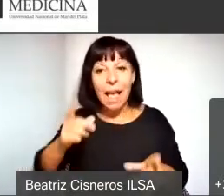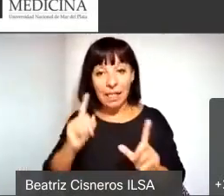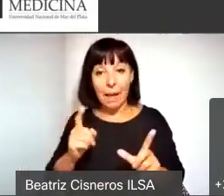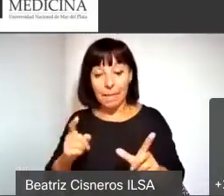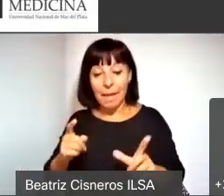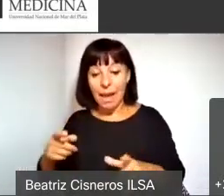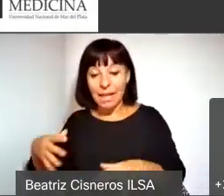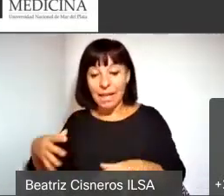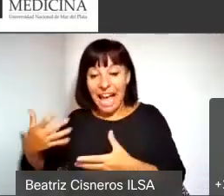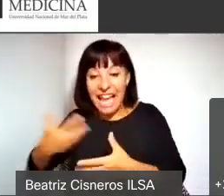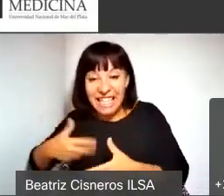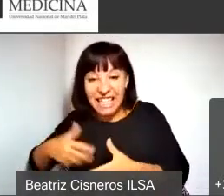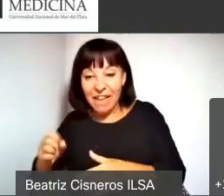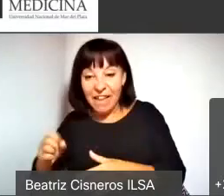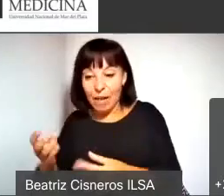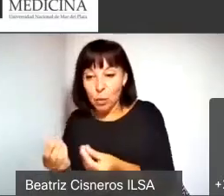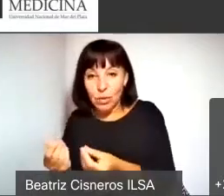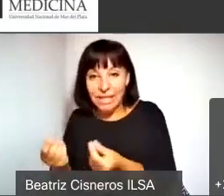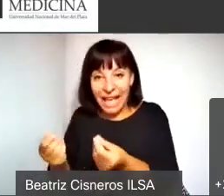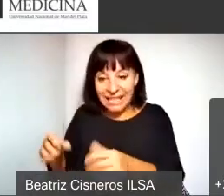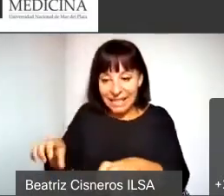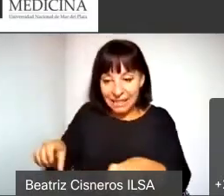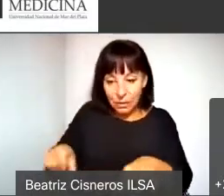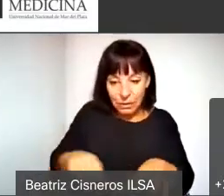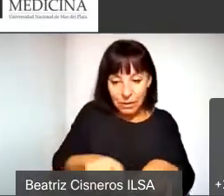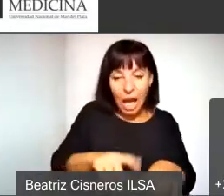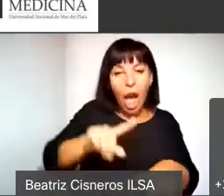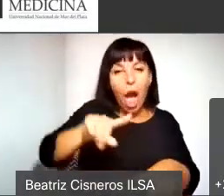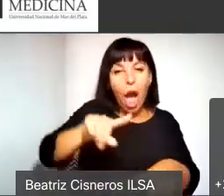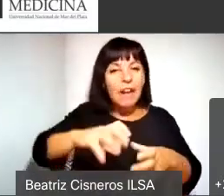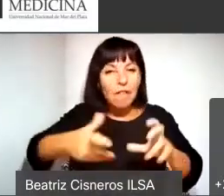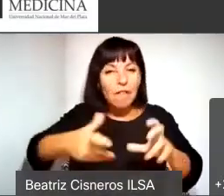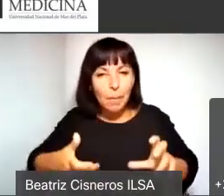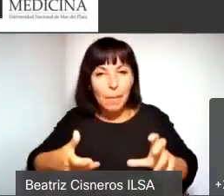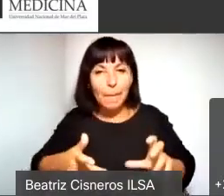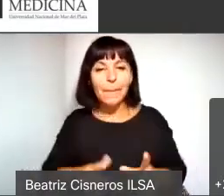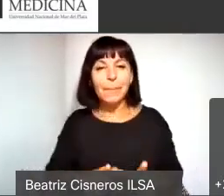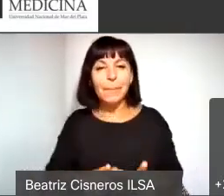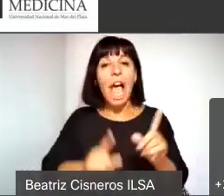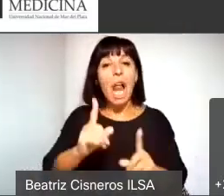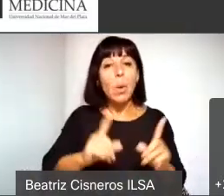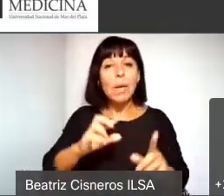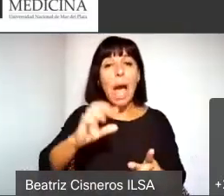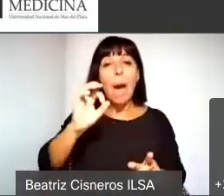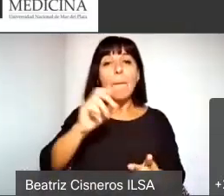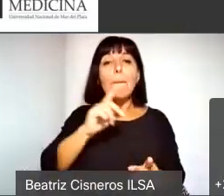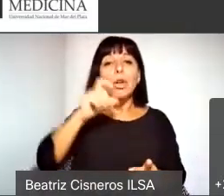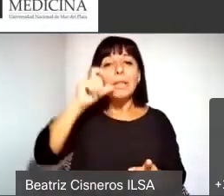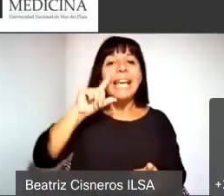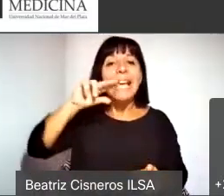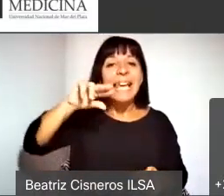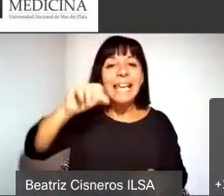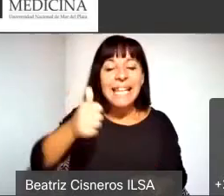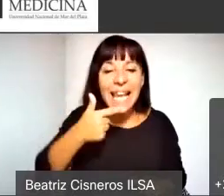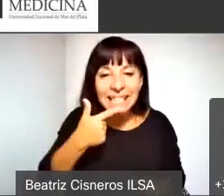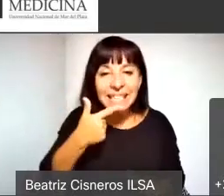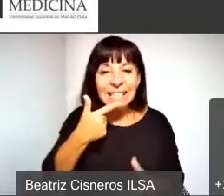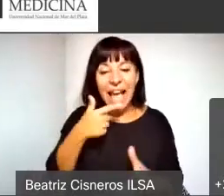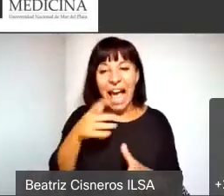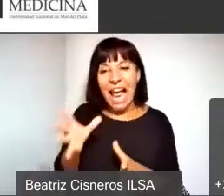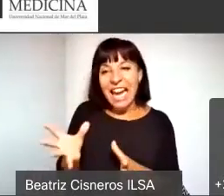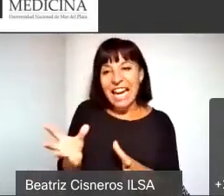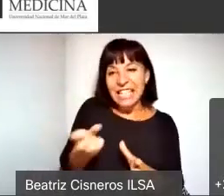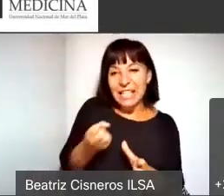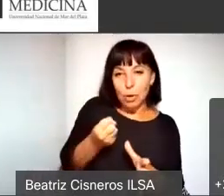de sustancias, pero de otra forma, que vamos a ver a continuación. Algunas de estas proteínas transmembranales son receptores, que